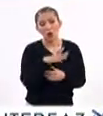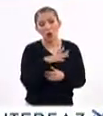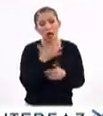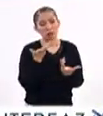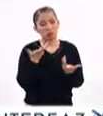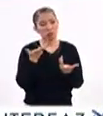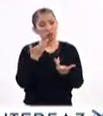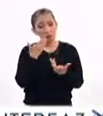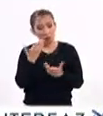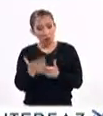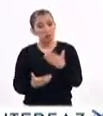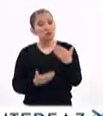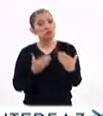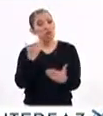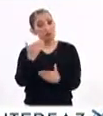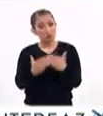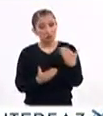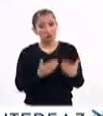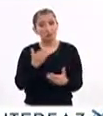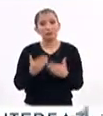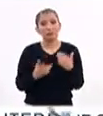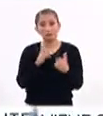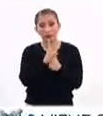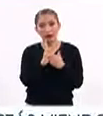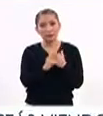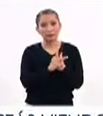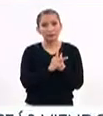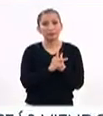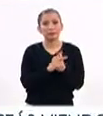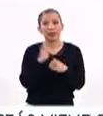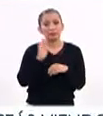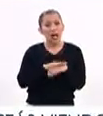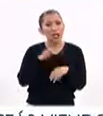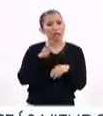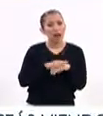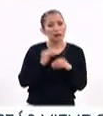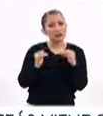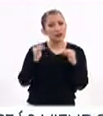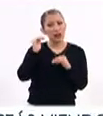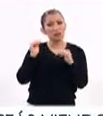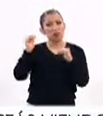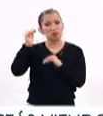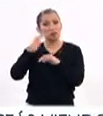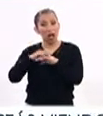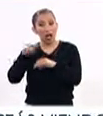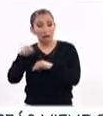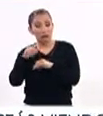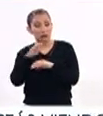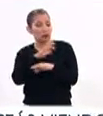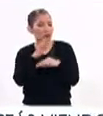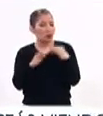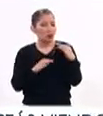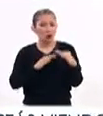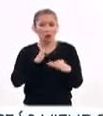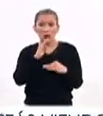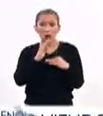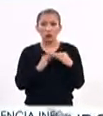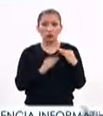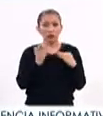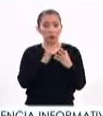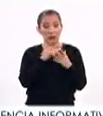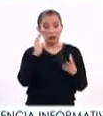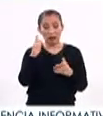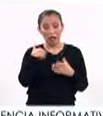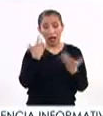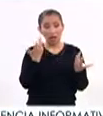un camino, estamos avanzando como país, cada vez hay un nivel mucho más avanzado en en la